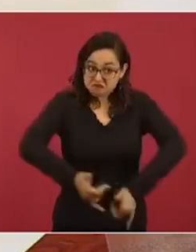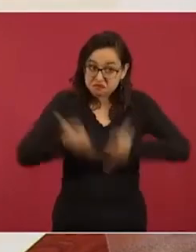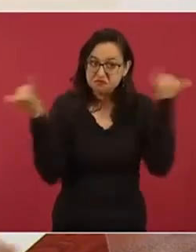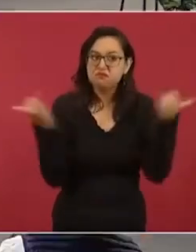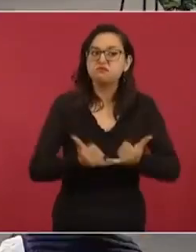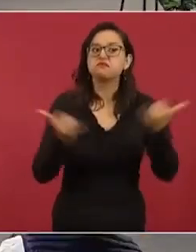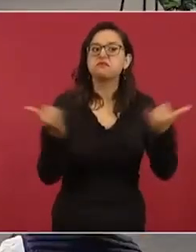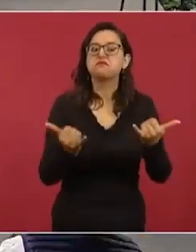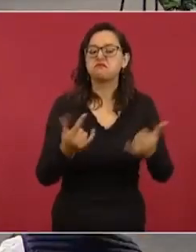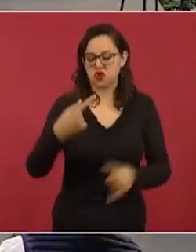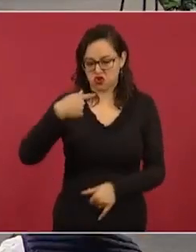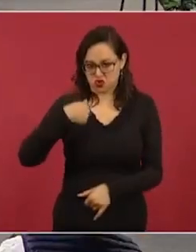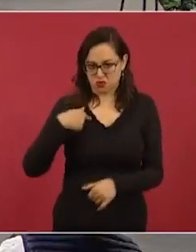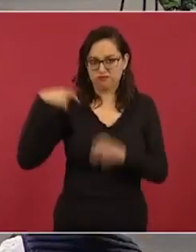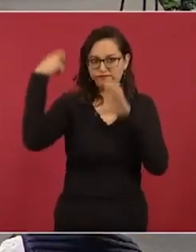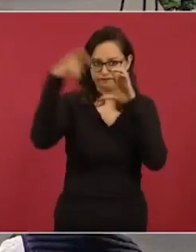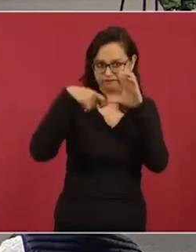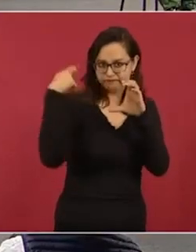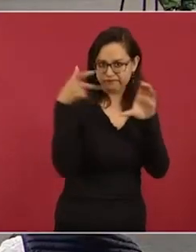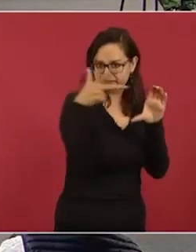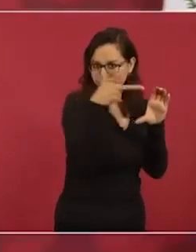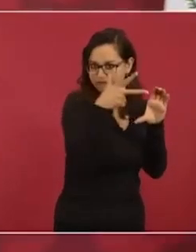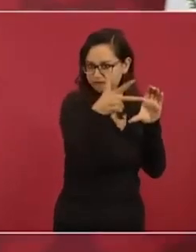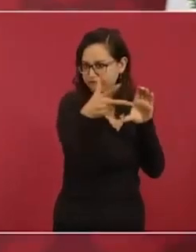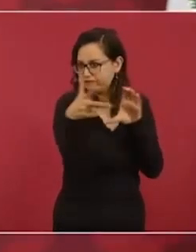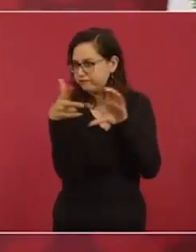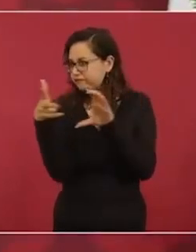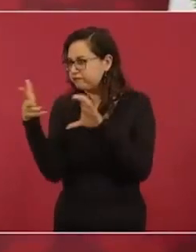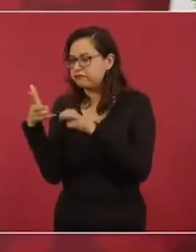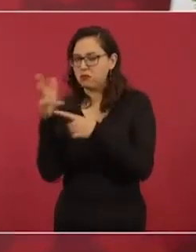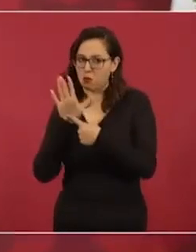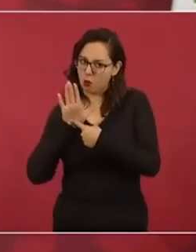y les voy a acusar de que destruyen el medio ambiente.